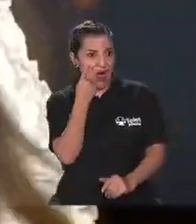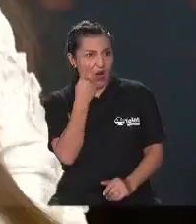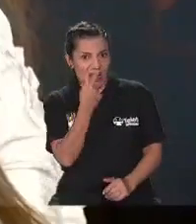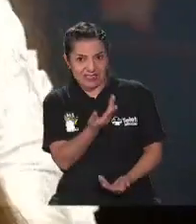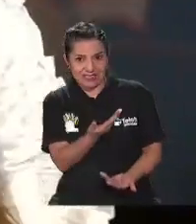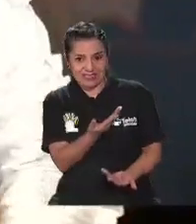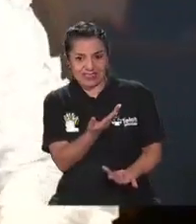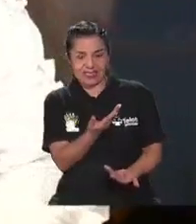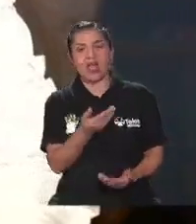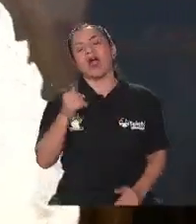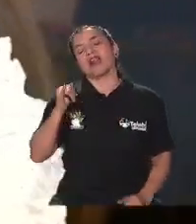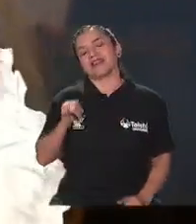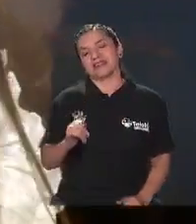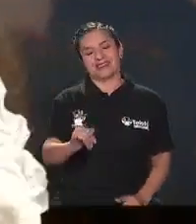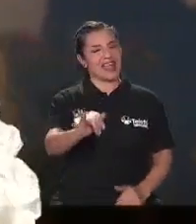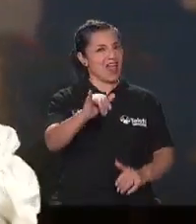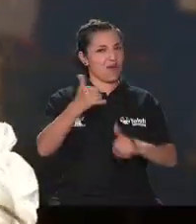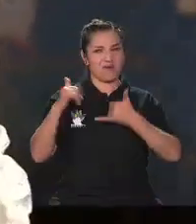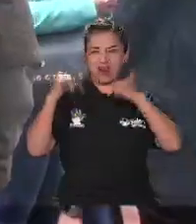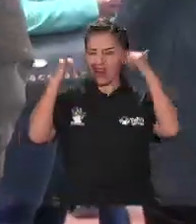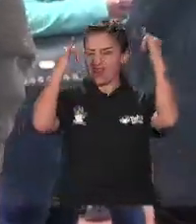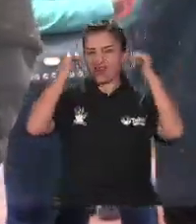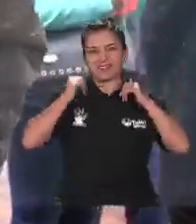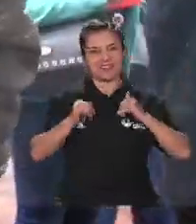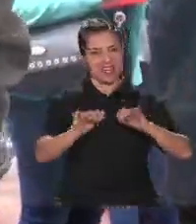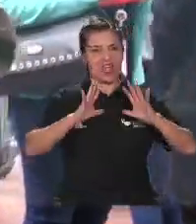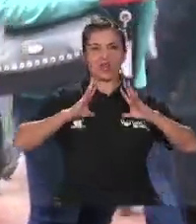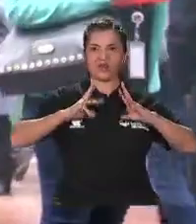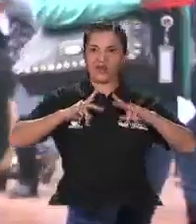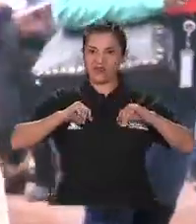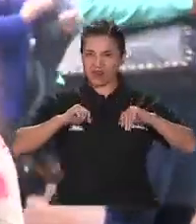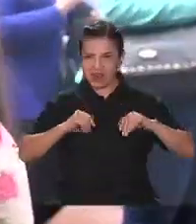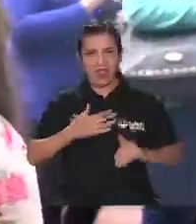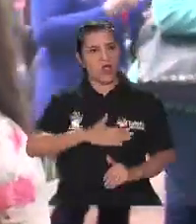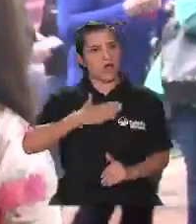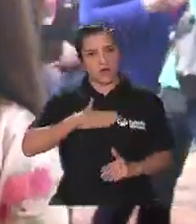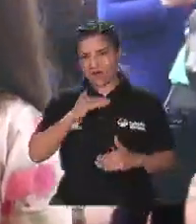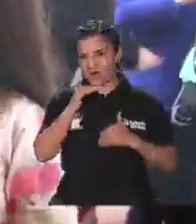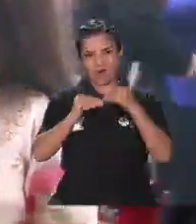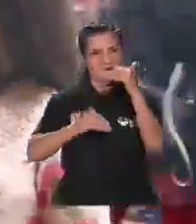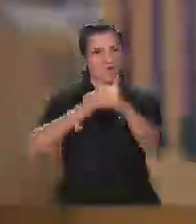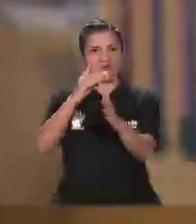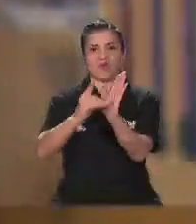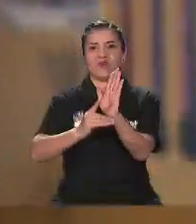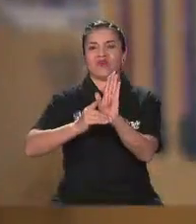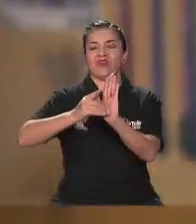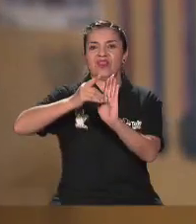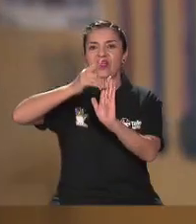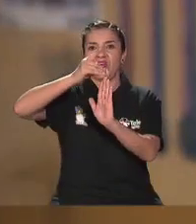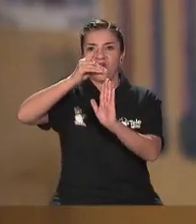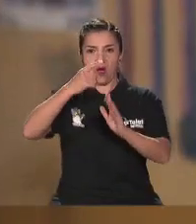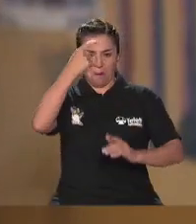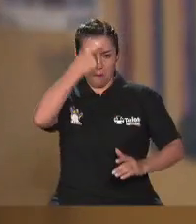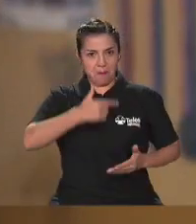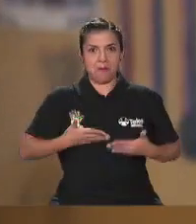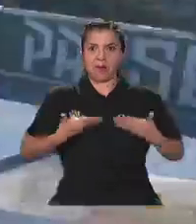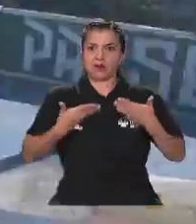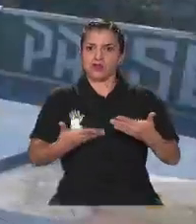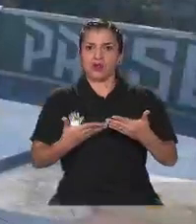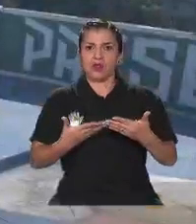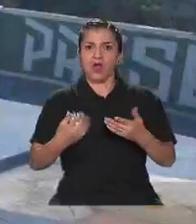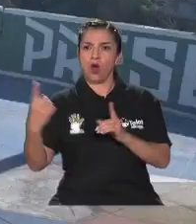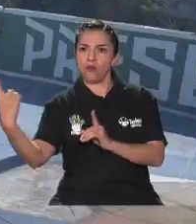¿Sí? Siempre está alegre. Siempre está feliz. Me gusta cómo evoluciona, me gusta la personalidad que tiene ella. Un niño se acerca, ¿por qué tú ocupas un